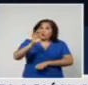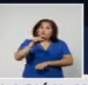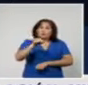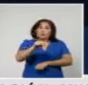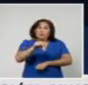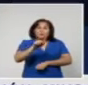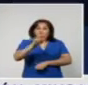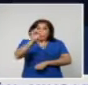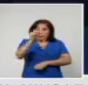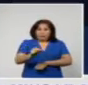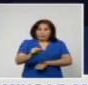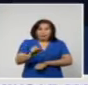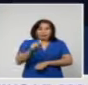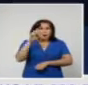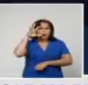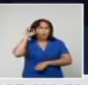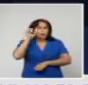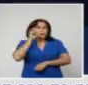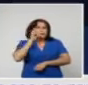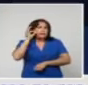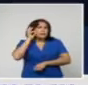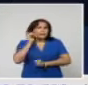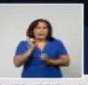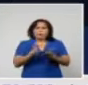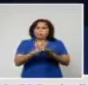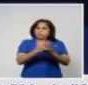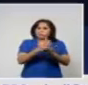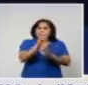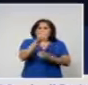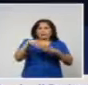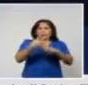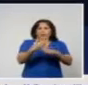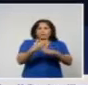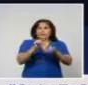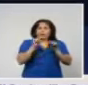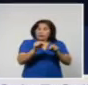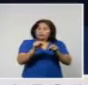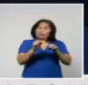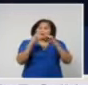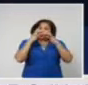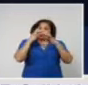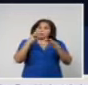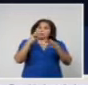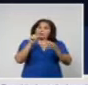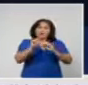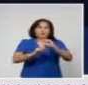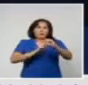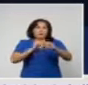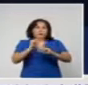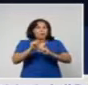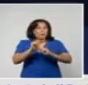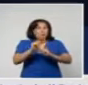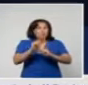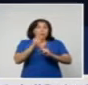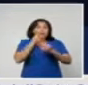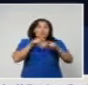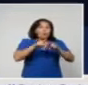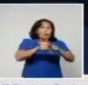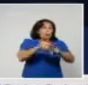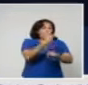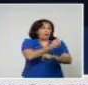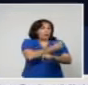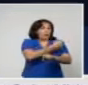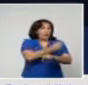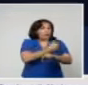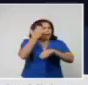62,5% en los primeros 4 días, lo cual, bueno, avizora, junto con las vacunas, claro,